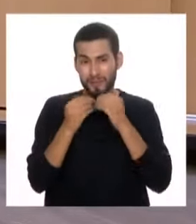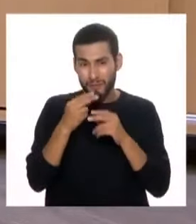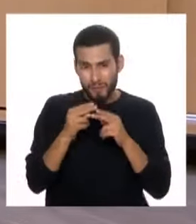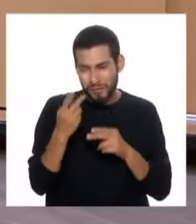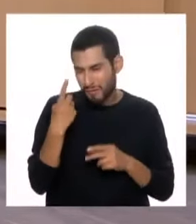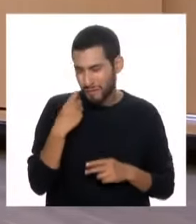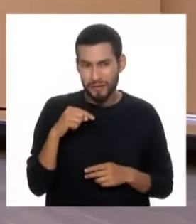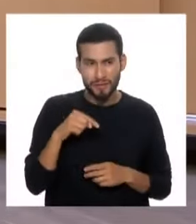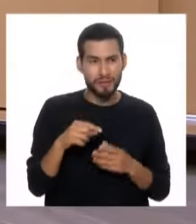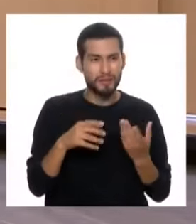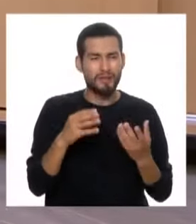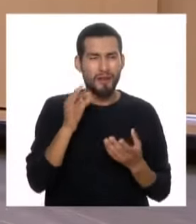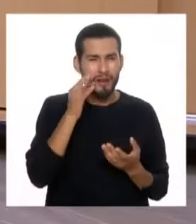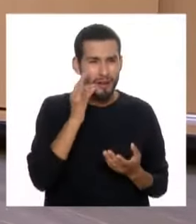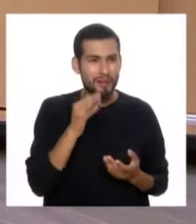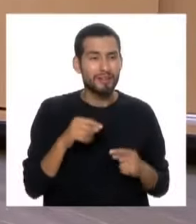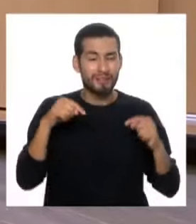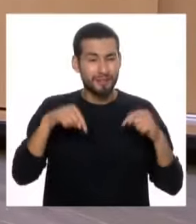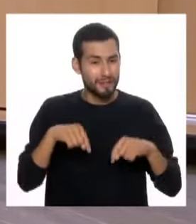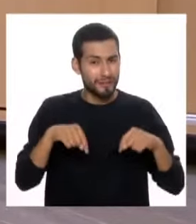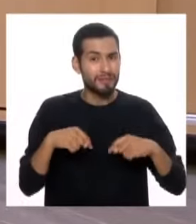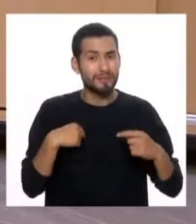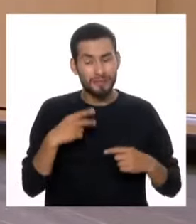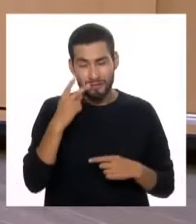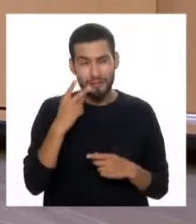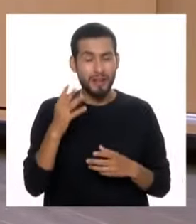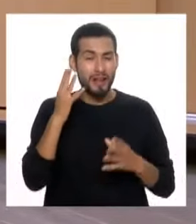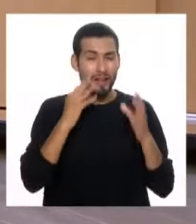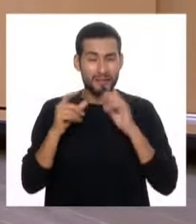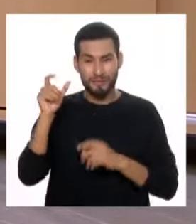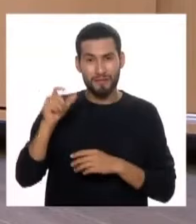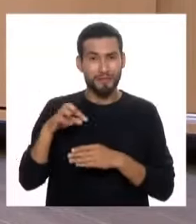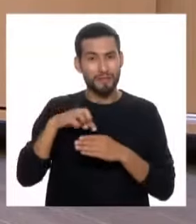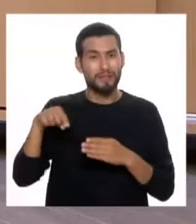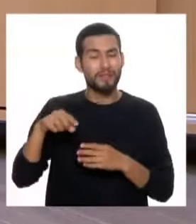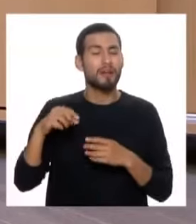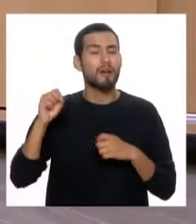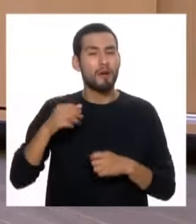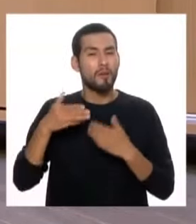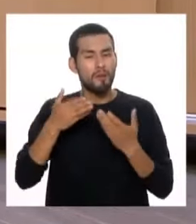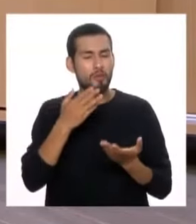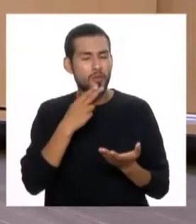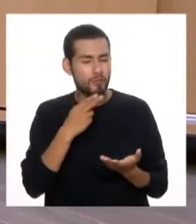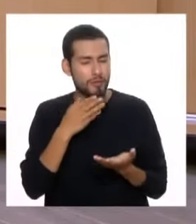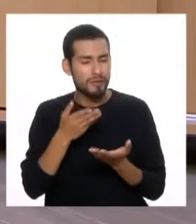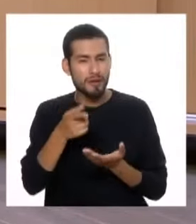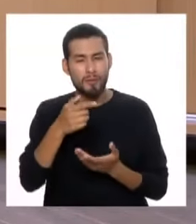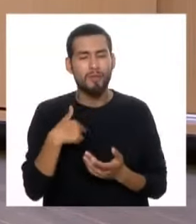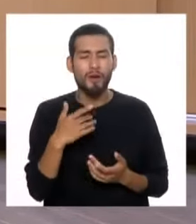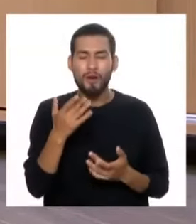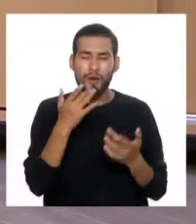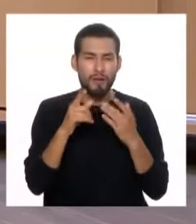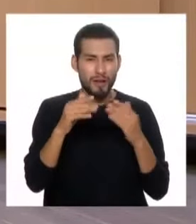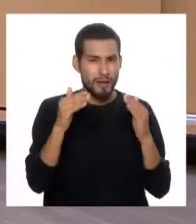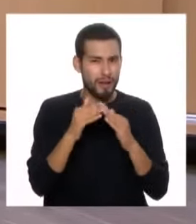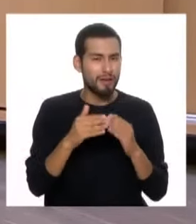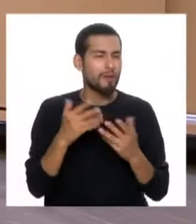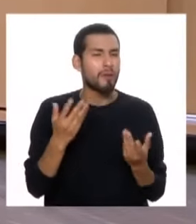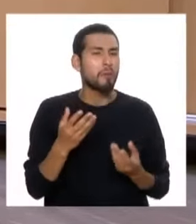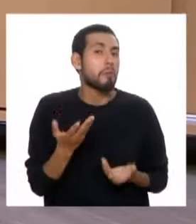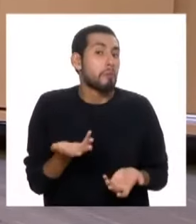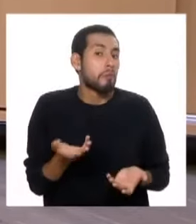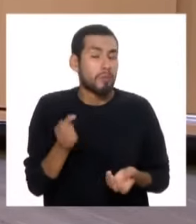que prepara unos guargueros deliciosos. Pero hoy también vamos a tener una experta en dulces para que ustedes puedan saborear desde casa y, ¿por qué